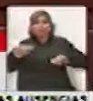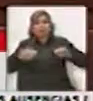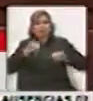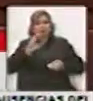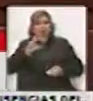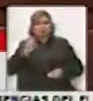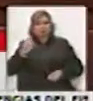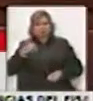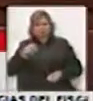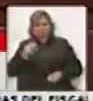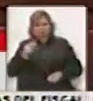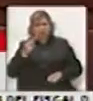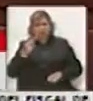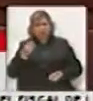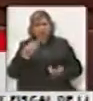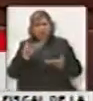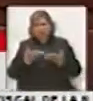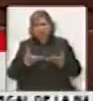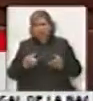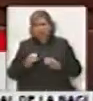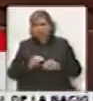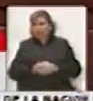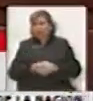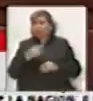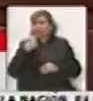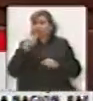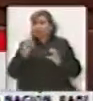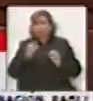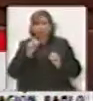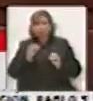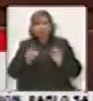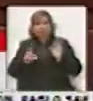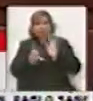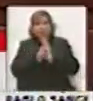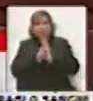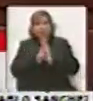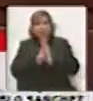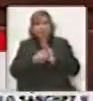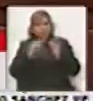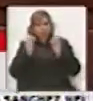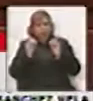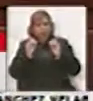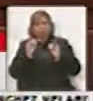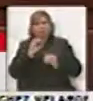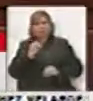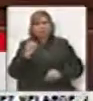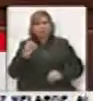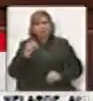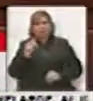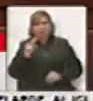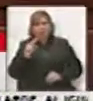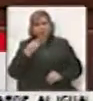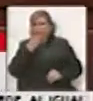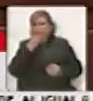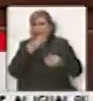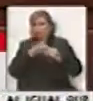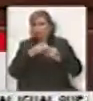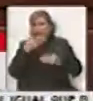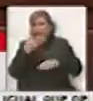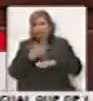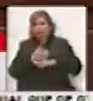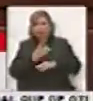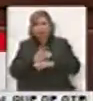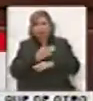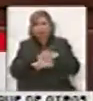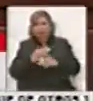cooperativo, hagamos lo que nos están pidiendo. Y es que hagamos una ley para las cooperativas, para que podamos mejorar el